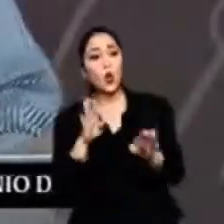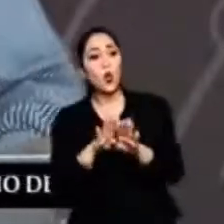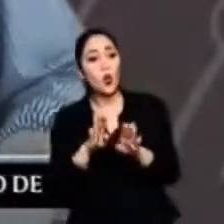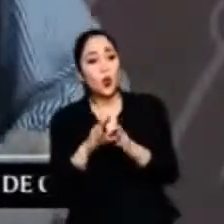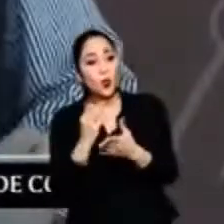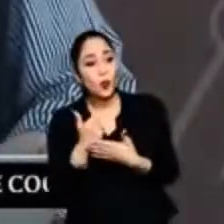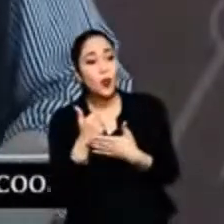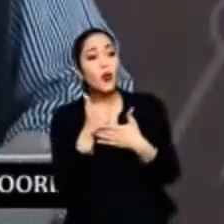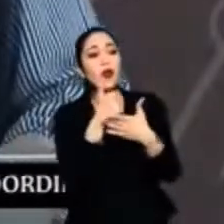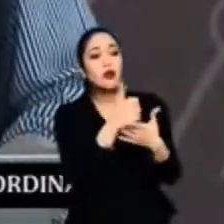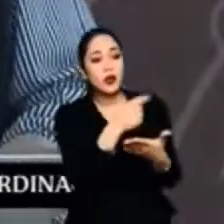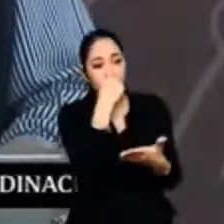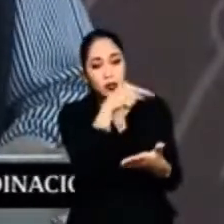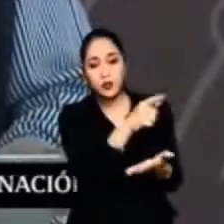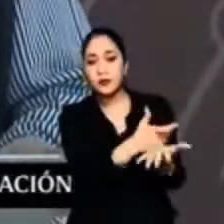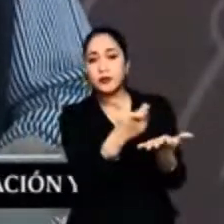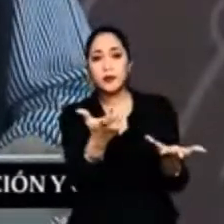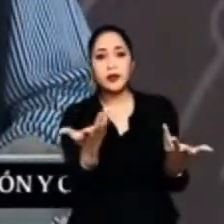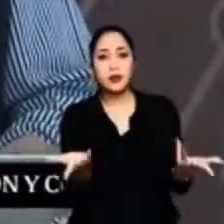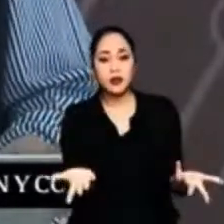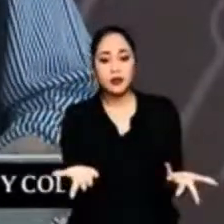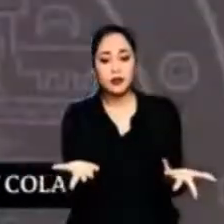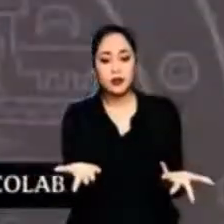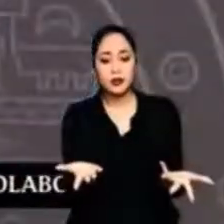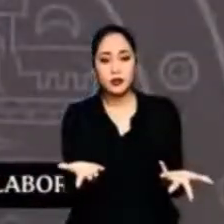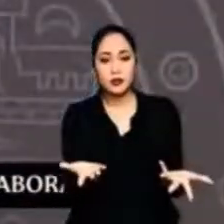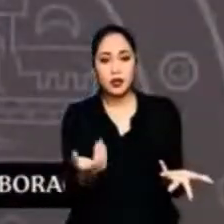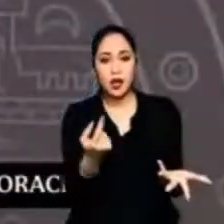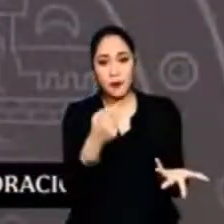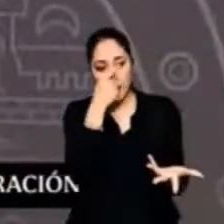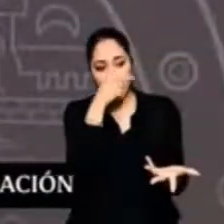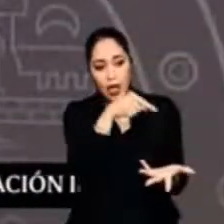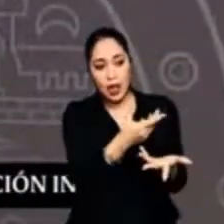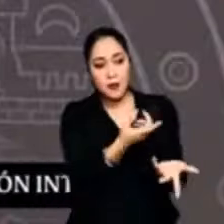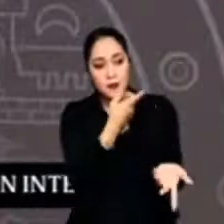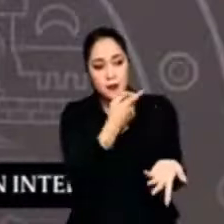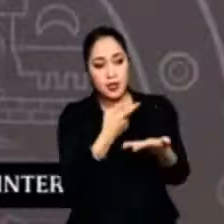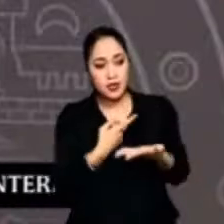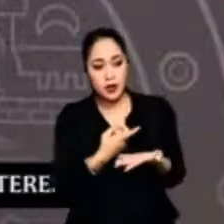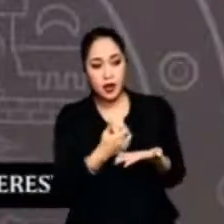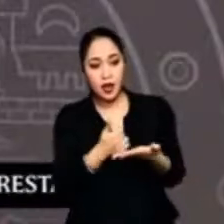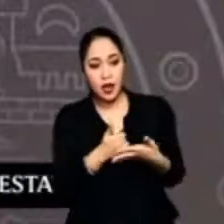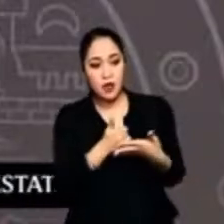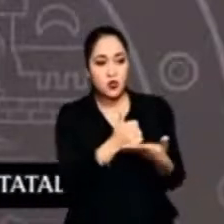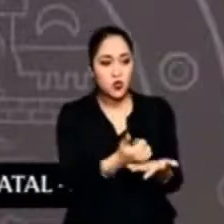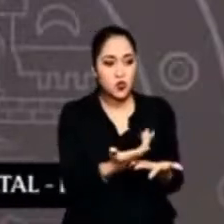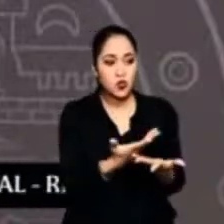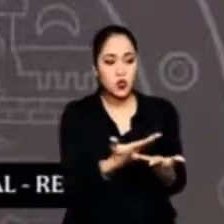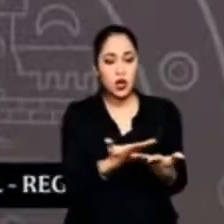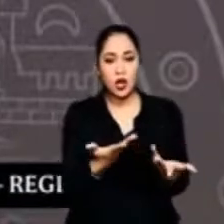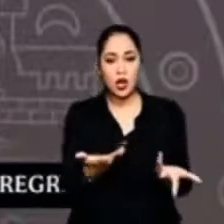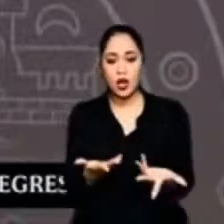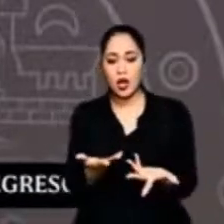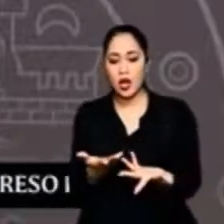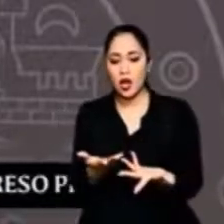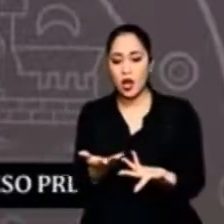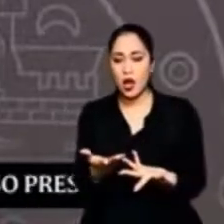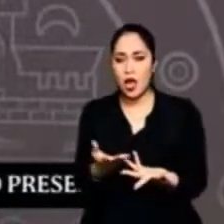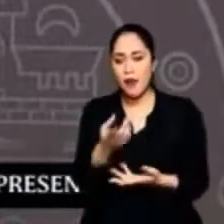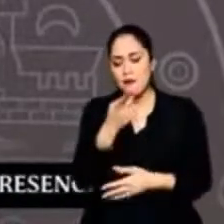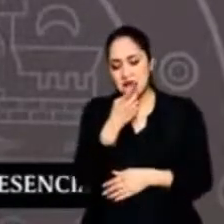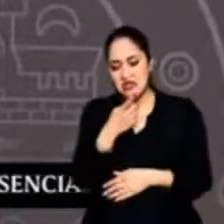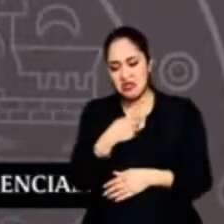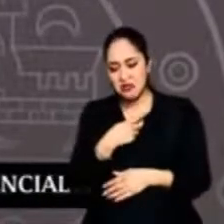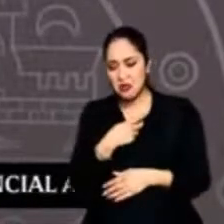que nos diera una vía. Y cuando le digo, mire, me lo planteó el SAT y me dijo, ustedes